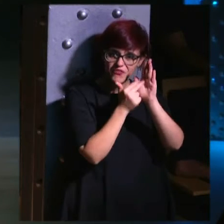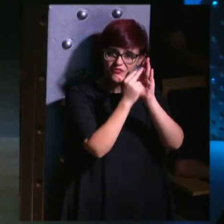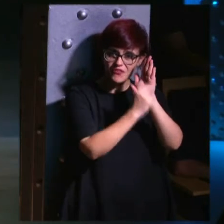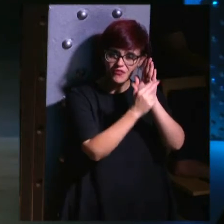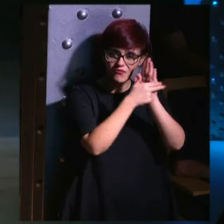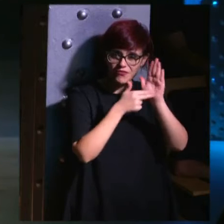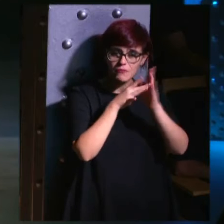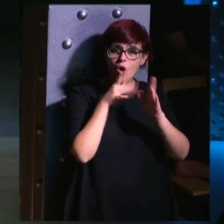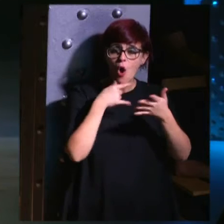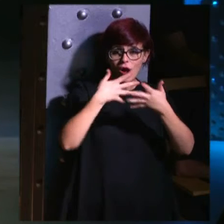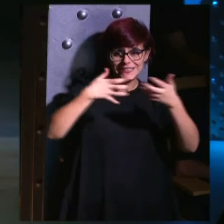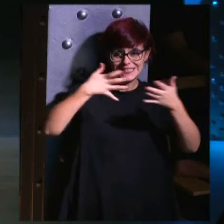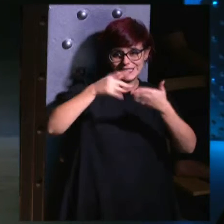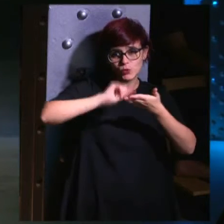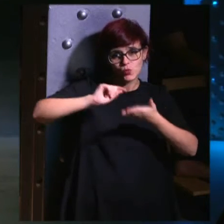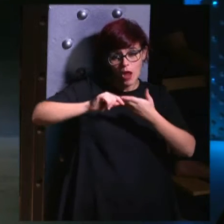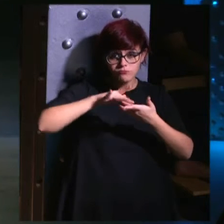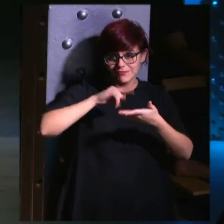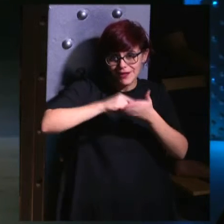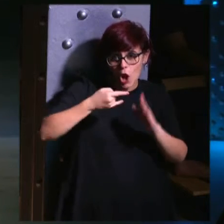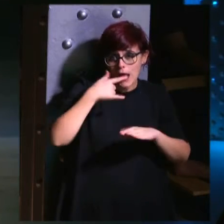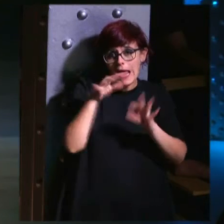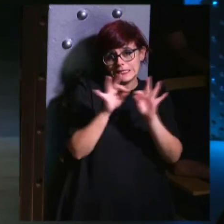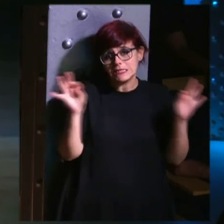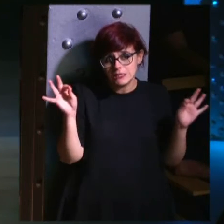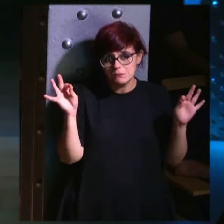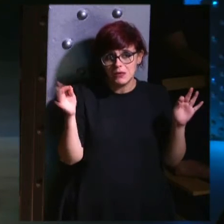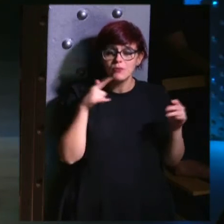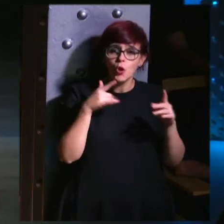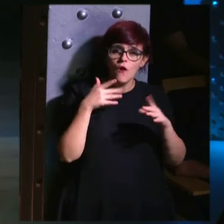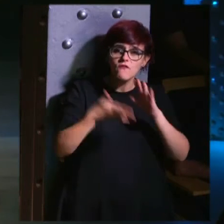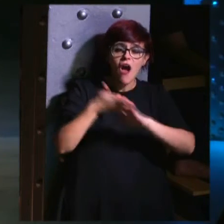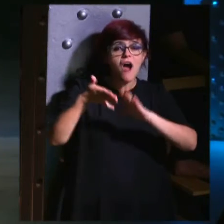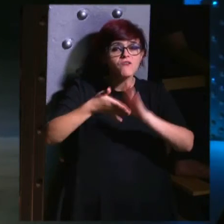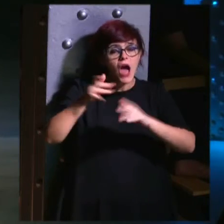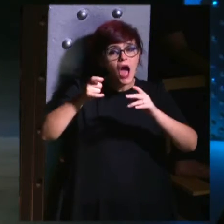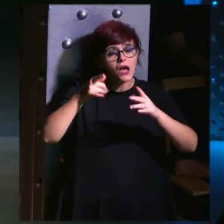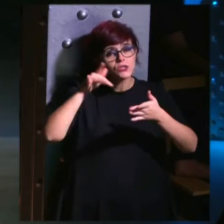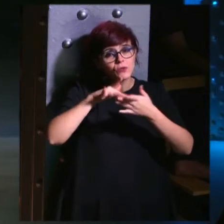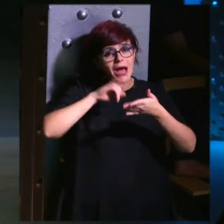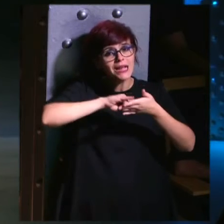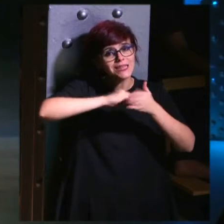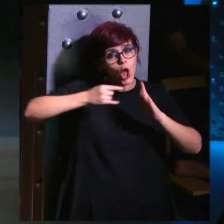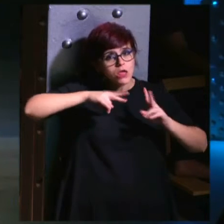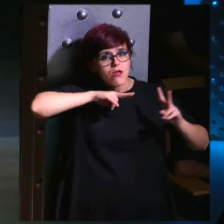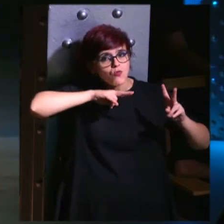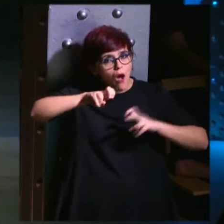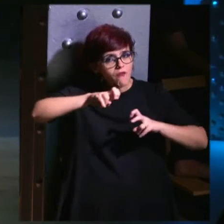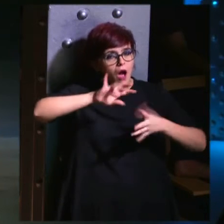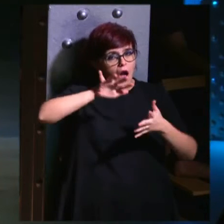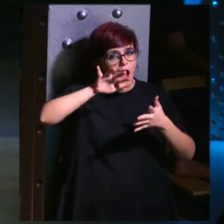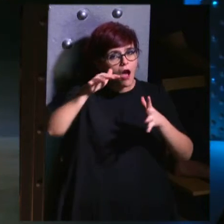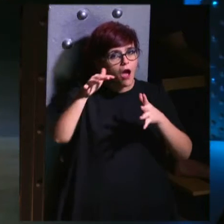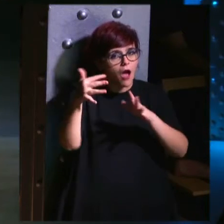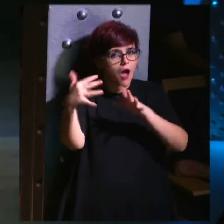es una tecnología simple, pero tecnología al fin y al cabo, según hemos ido recreando o creando nuevas tecnologías, ha ido cambiando la